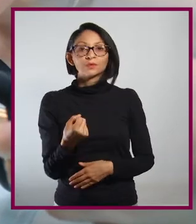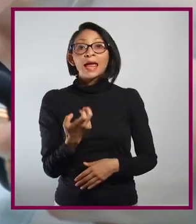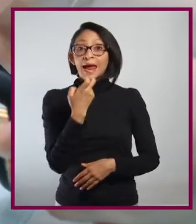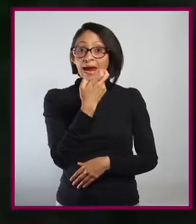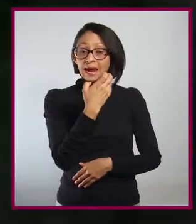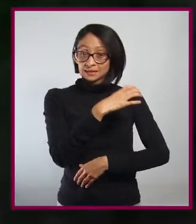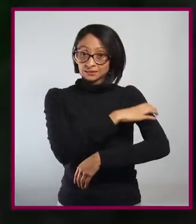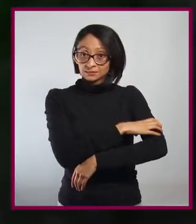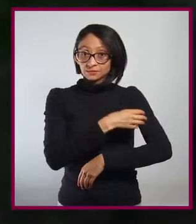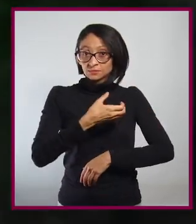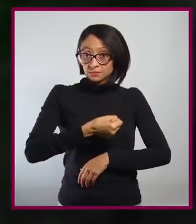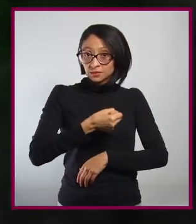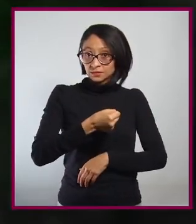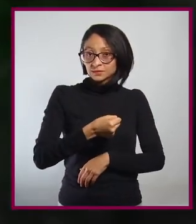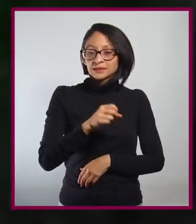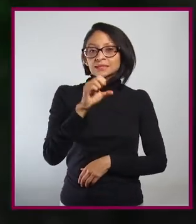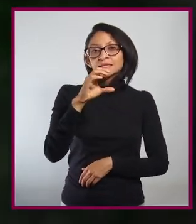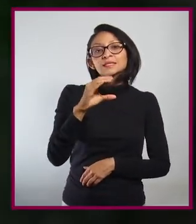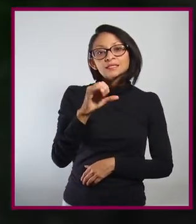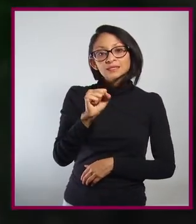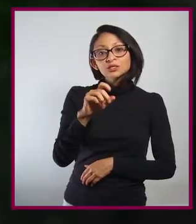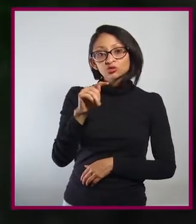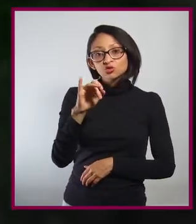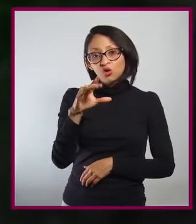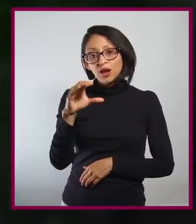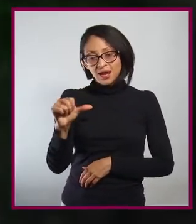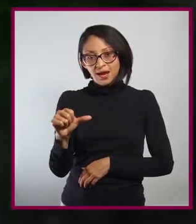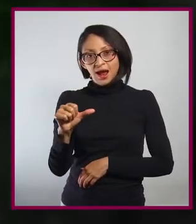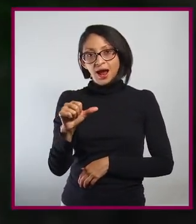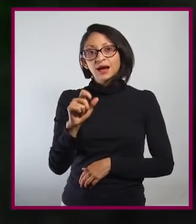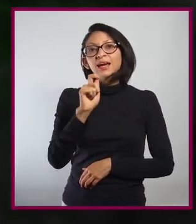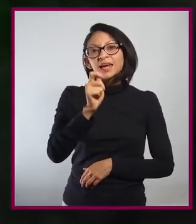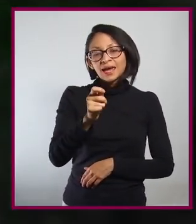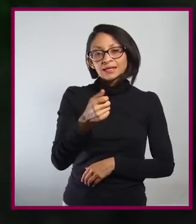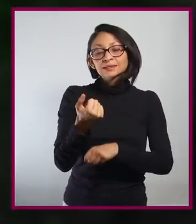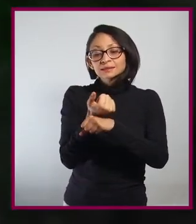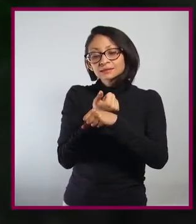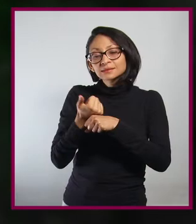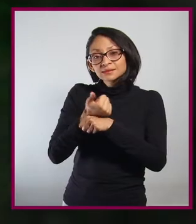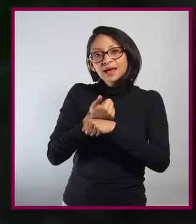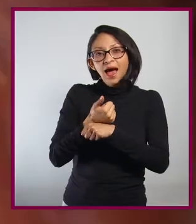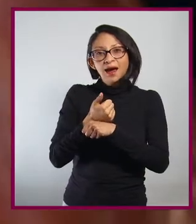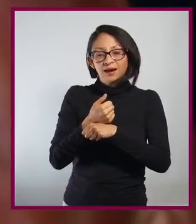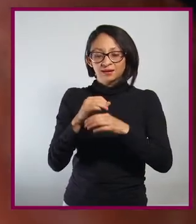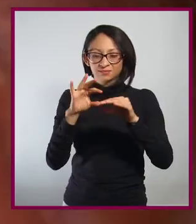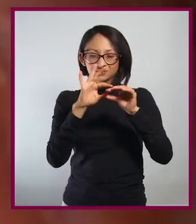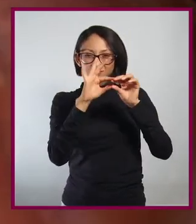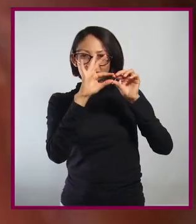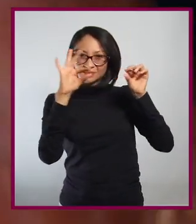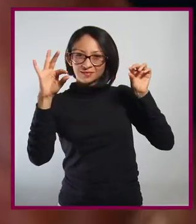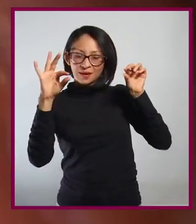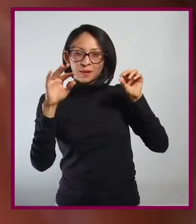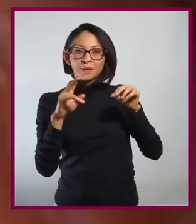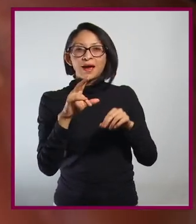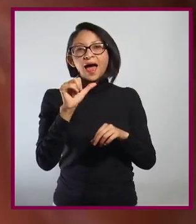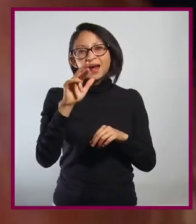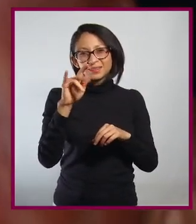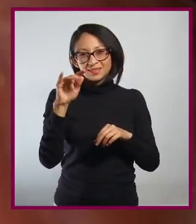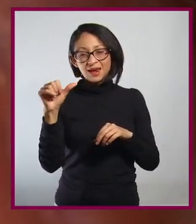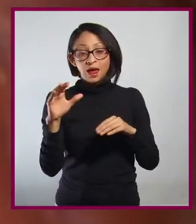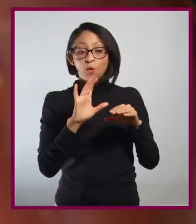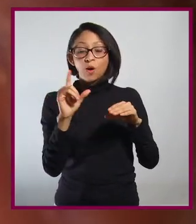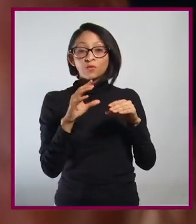tensiómetro. La presión arterial sistólica es la fuerza que ejerce la sangre sobre las paredes de las